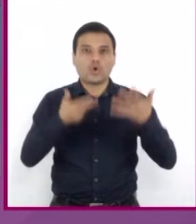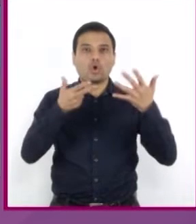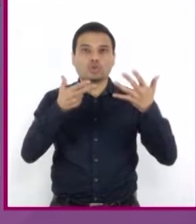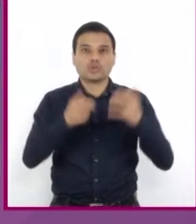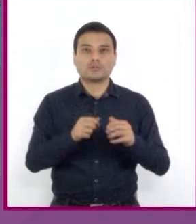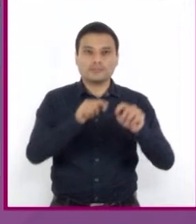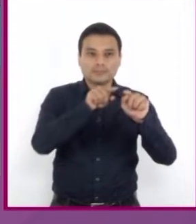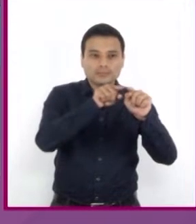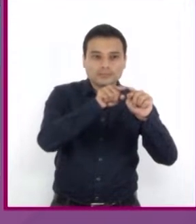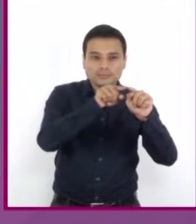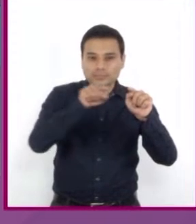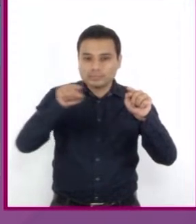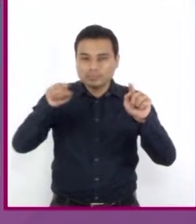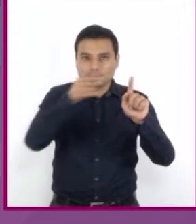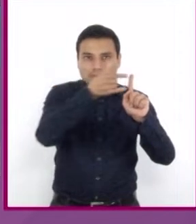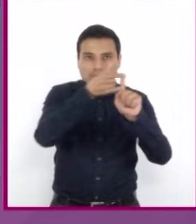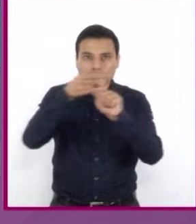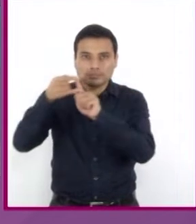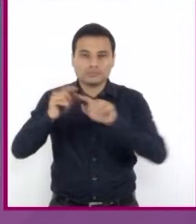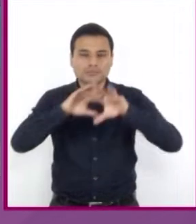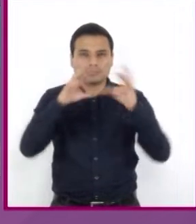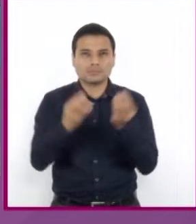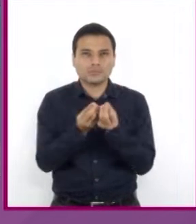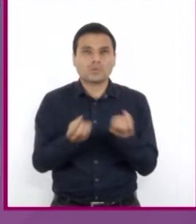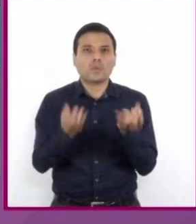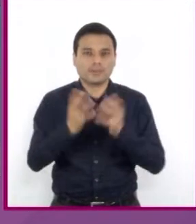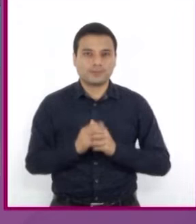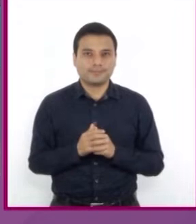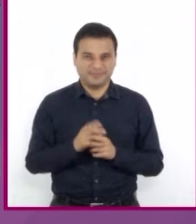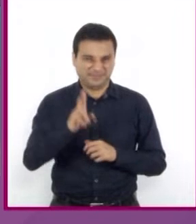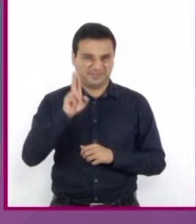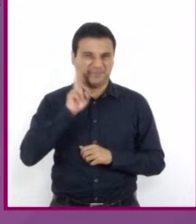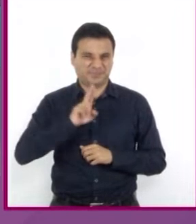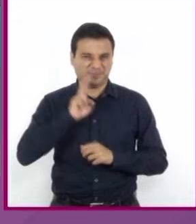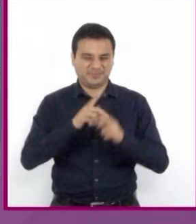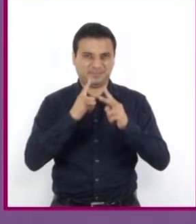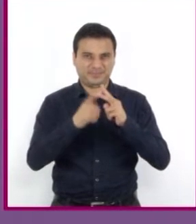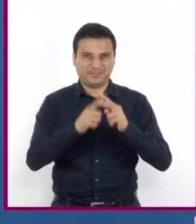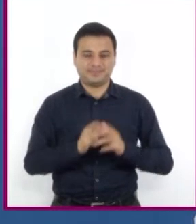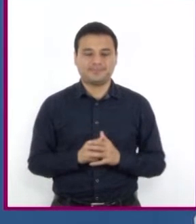lado? Analicemos cada caso para obtener la respuesta.